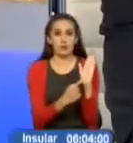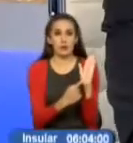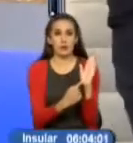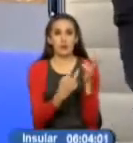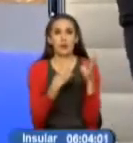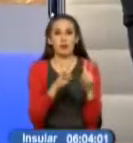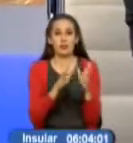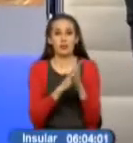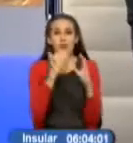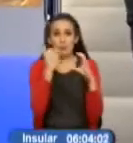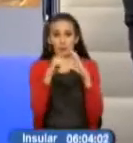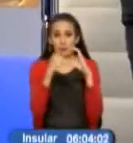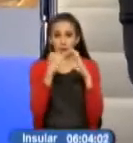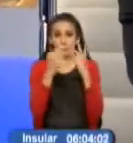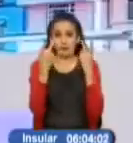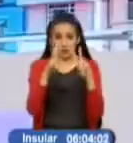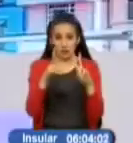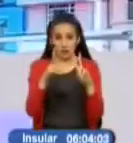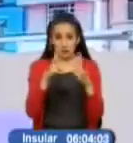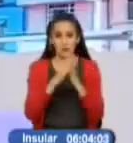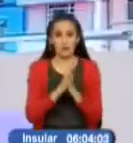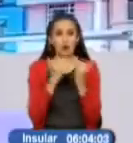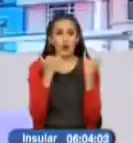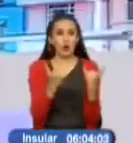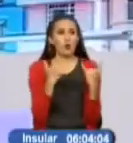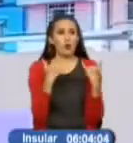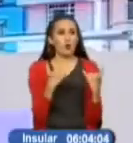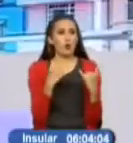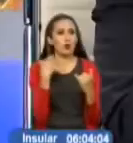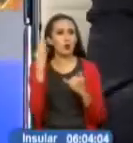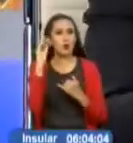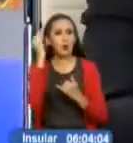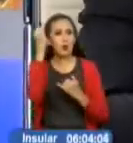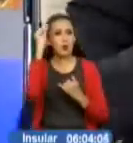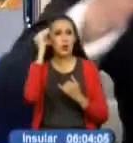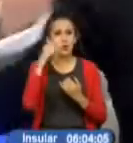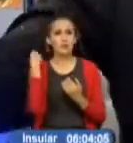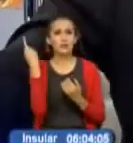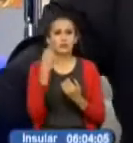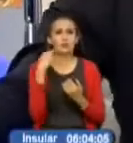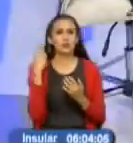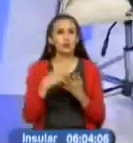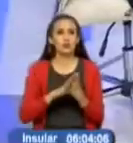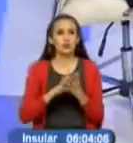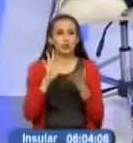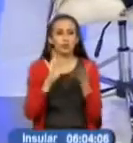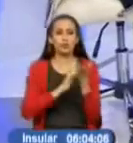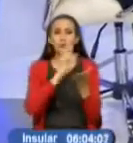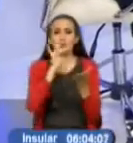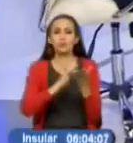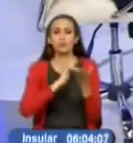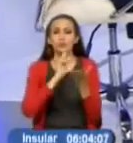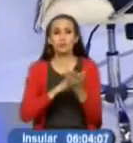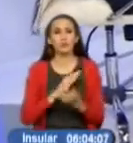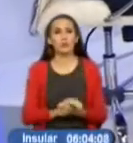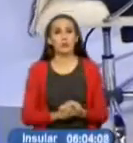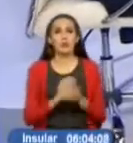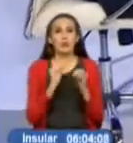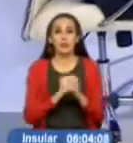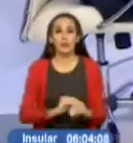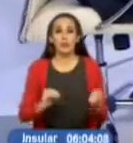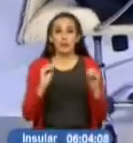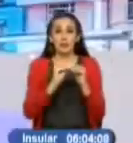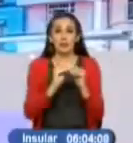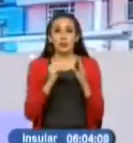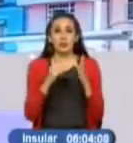digital. Exactamente, porque no solamente en el impreso. Obviamente. Hoy en día hay chicos que hay dos se mueven otros por lo mecanismos digital. Mucho más importantes, okay. Que son, además